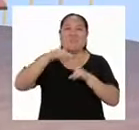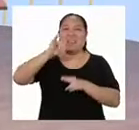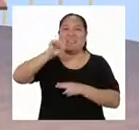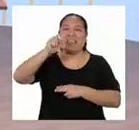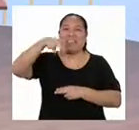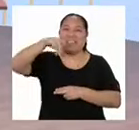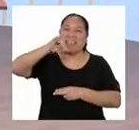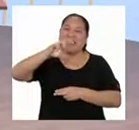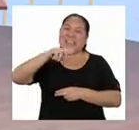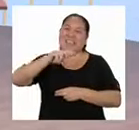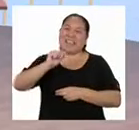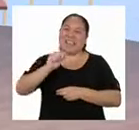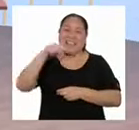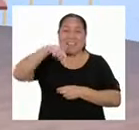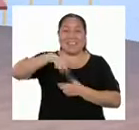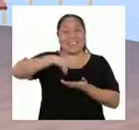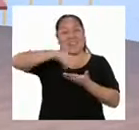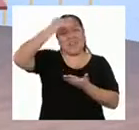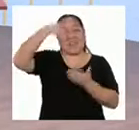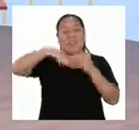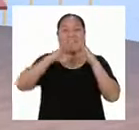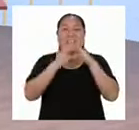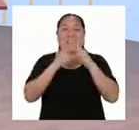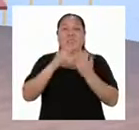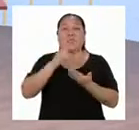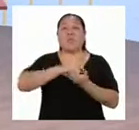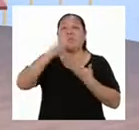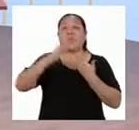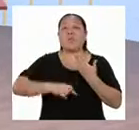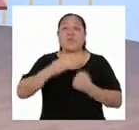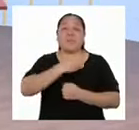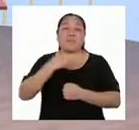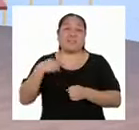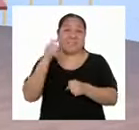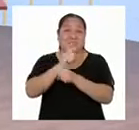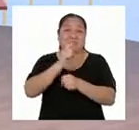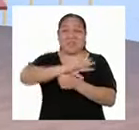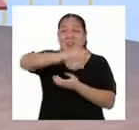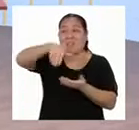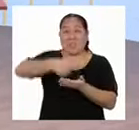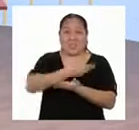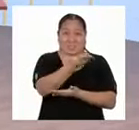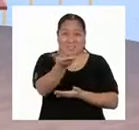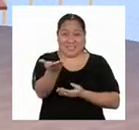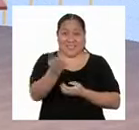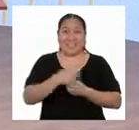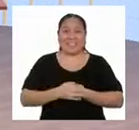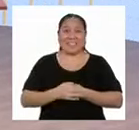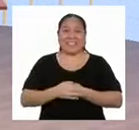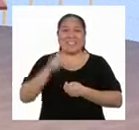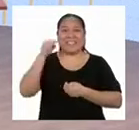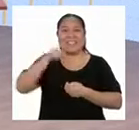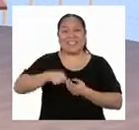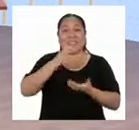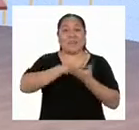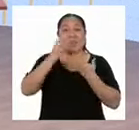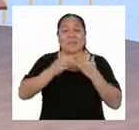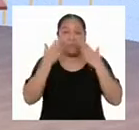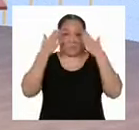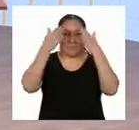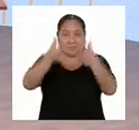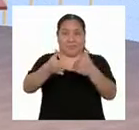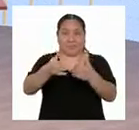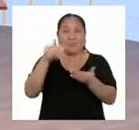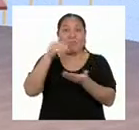esto es Aprendo en casa, una iniciativa del Ministerio de Educación para todas y todos ustedes. Esta sesión está dirigida